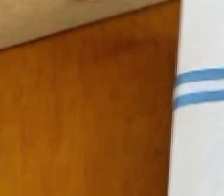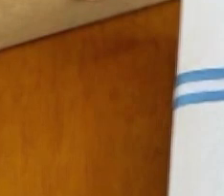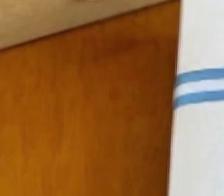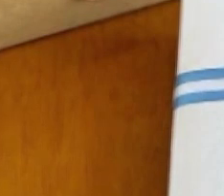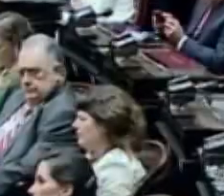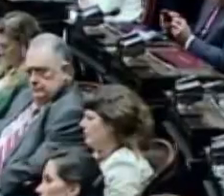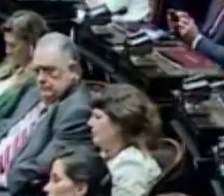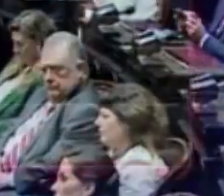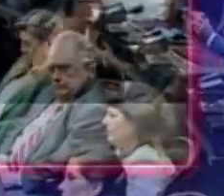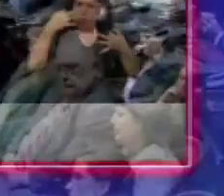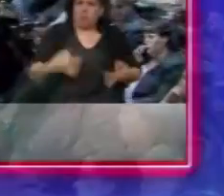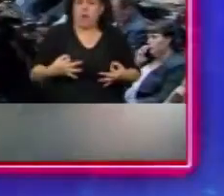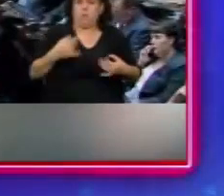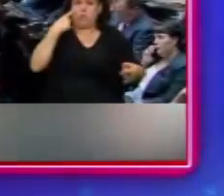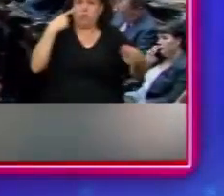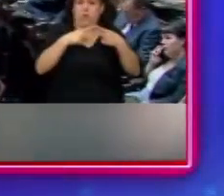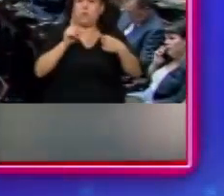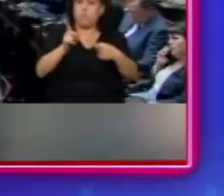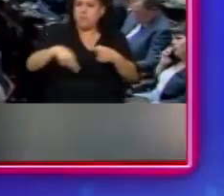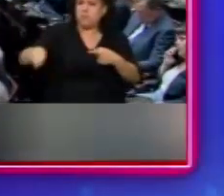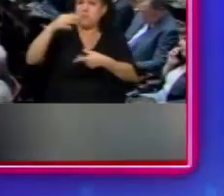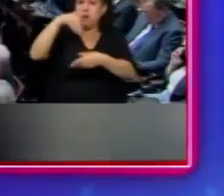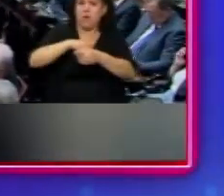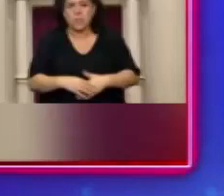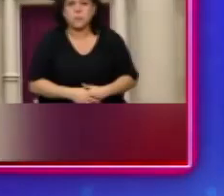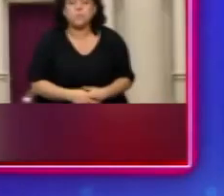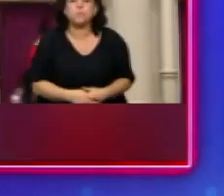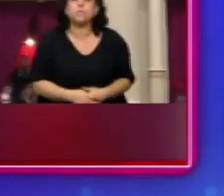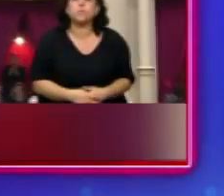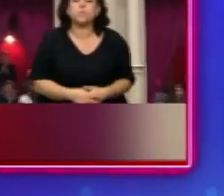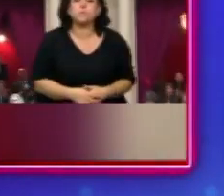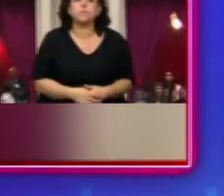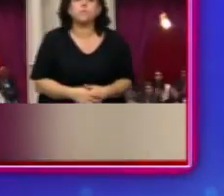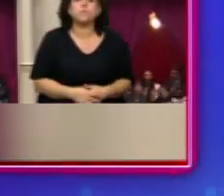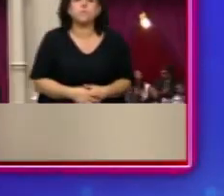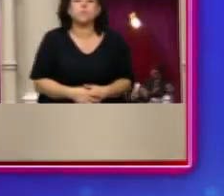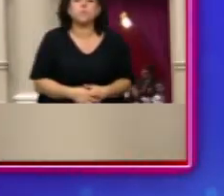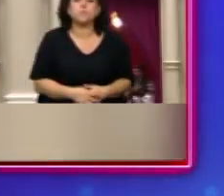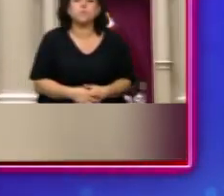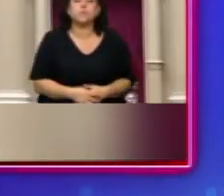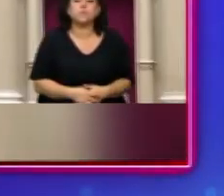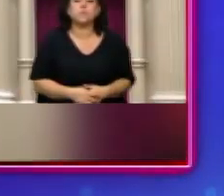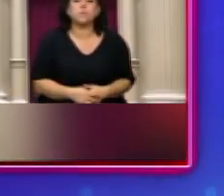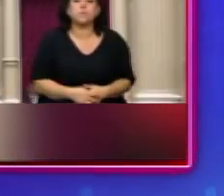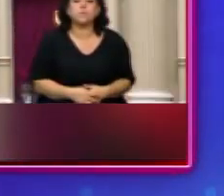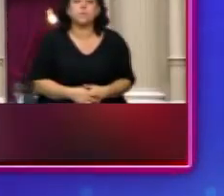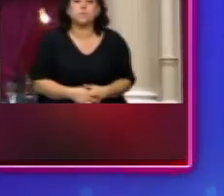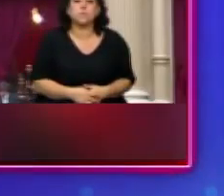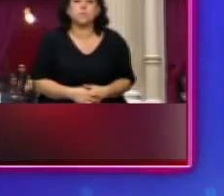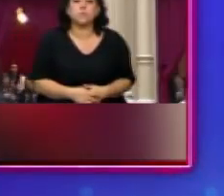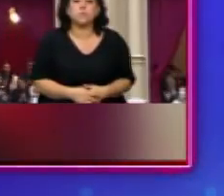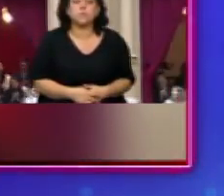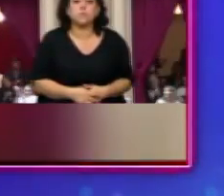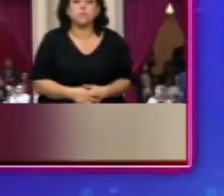esa manera, lo denominamos de esa manera. Y bueno, estamos trabajando. En principio, estamos